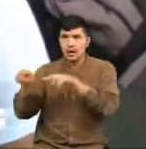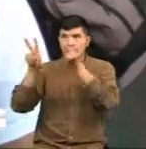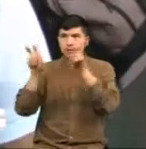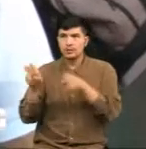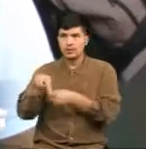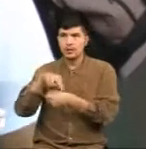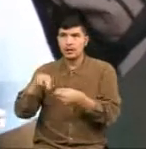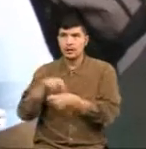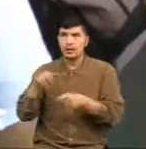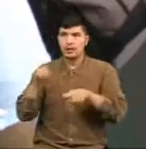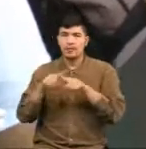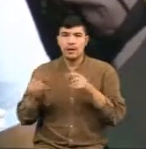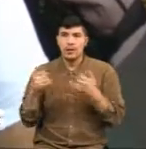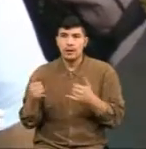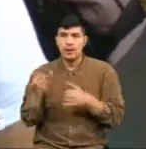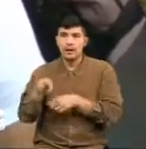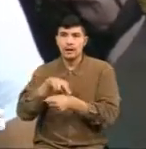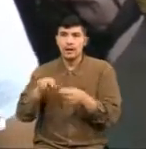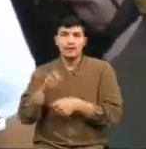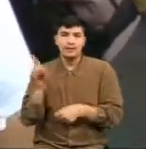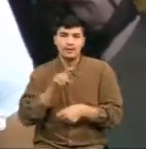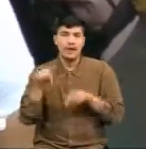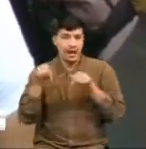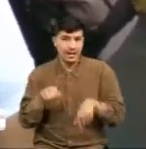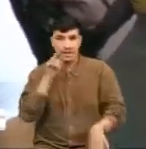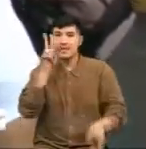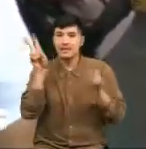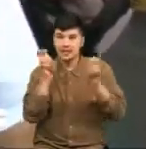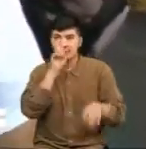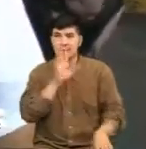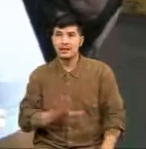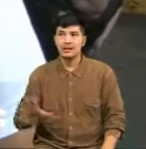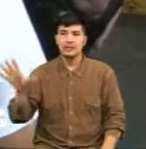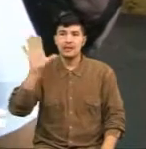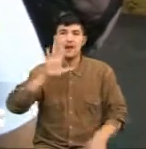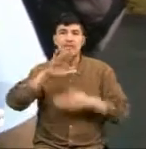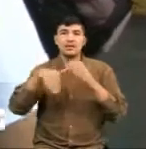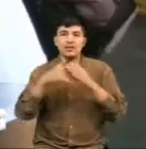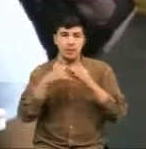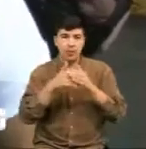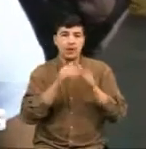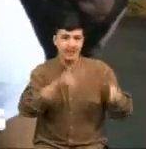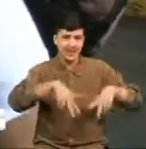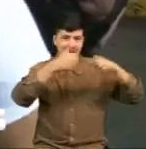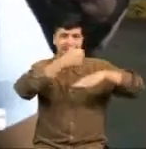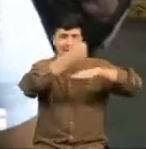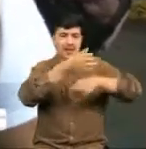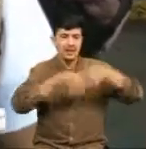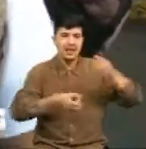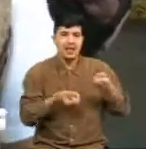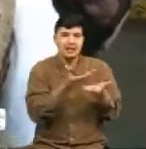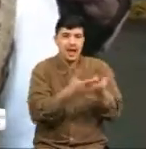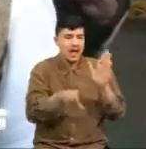regionales, pero esto no es competencia regional, esto es competencia nacional, porque es la Corte Suprema de Justicia que dio la ley y dio